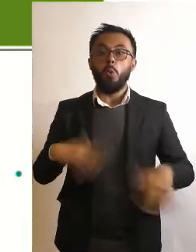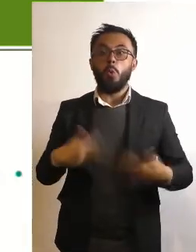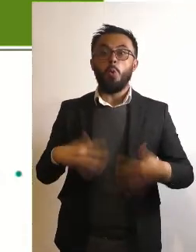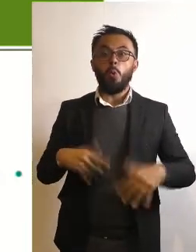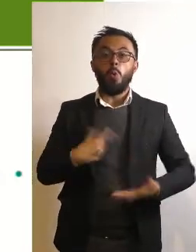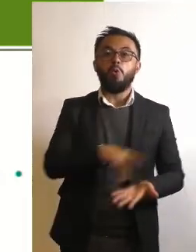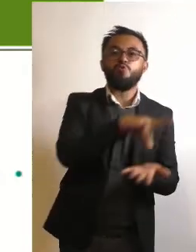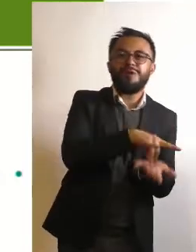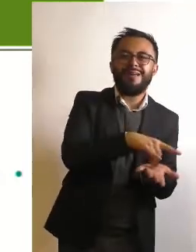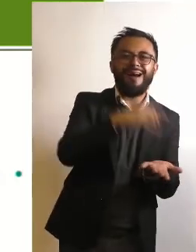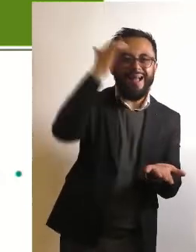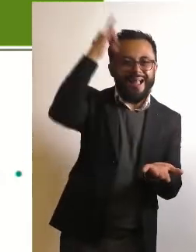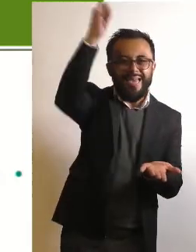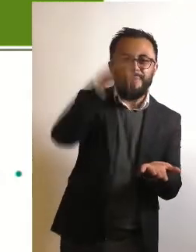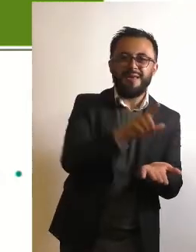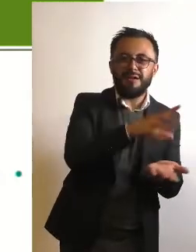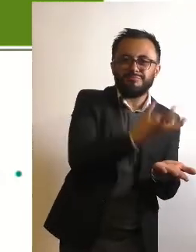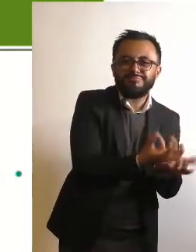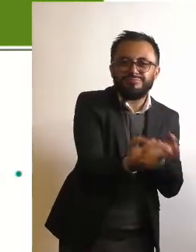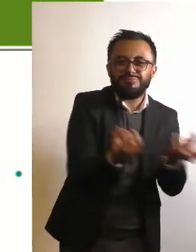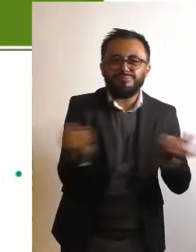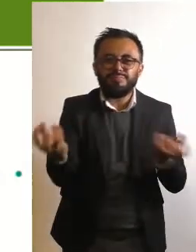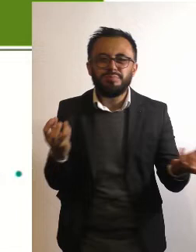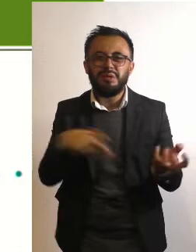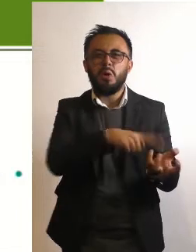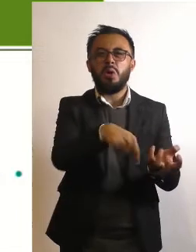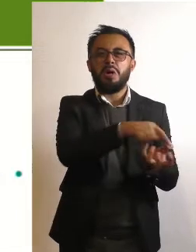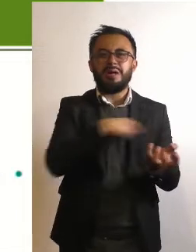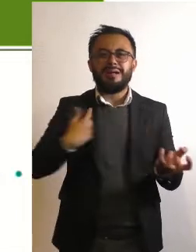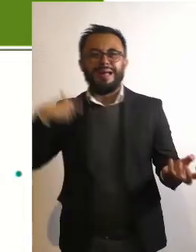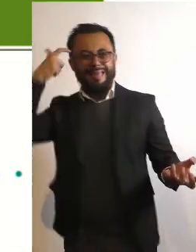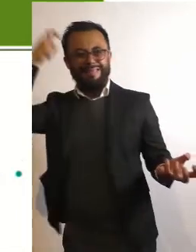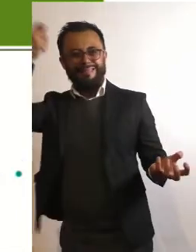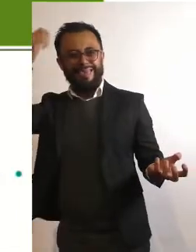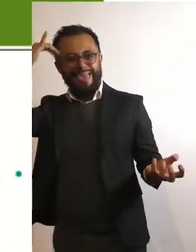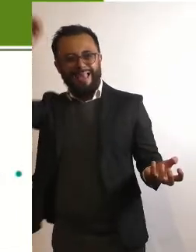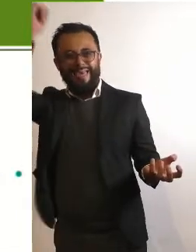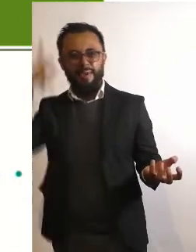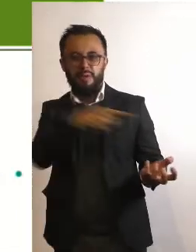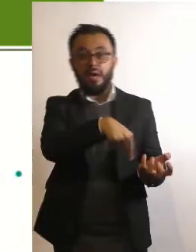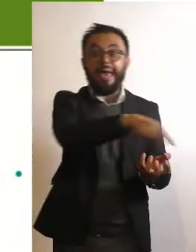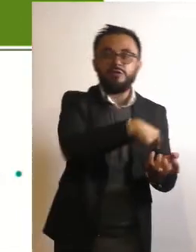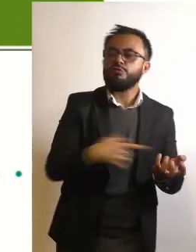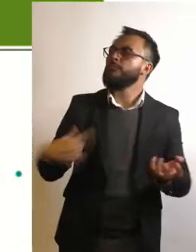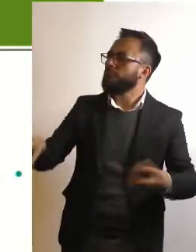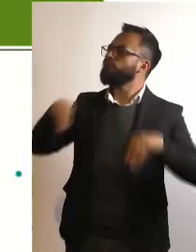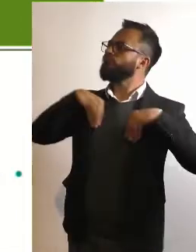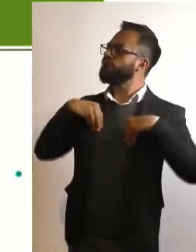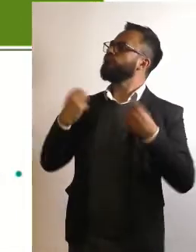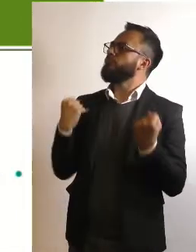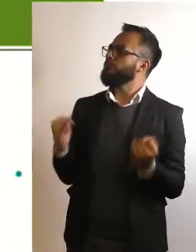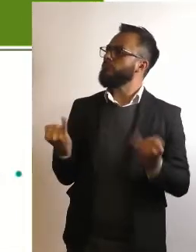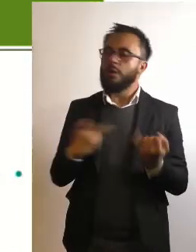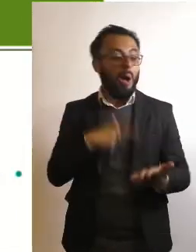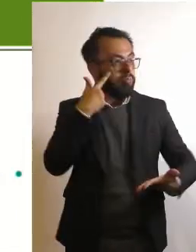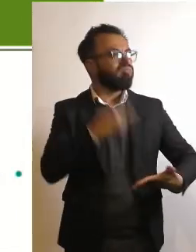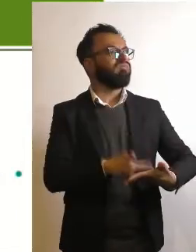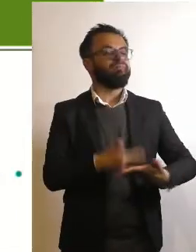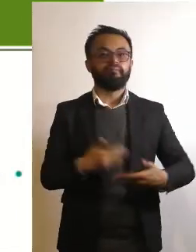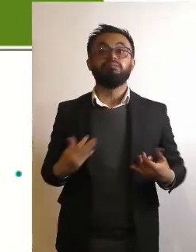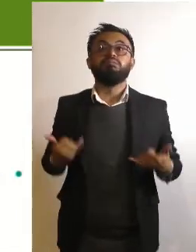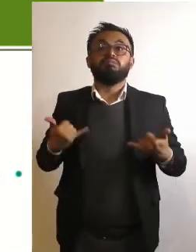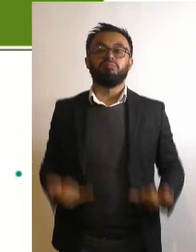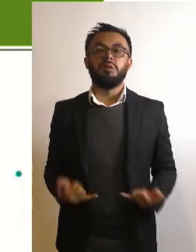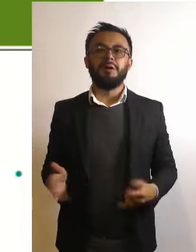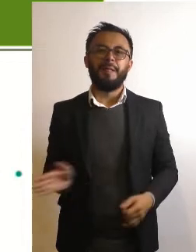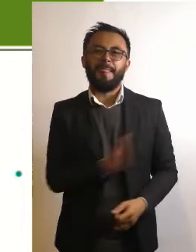académica. De igual forma, la estructuración de esas prácticas académicas innovadoras, en donde se